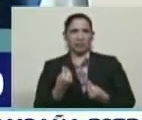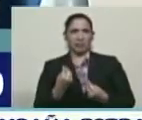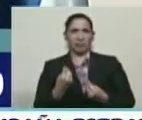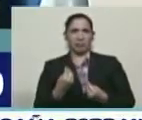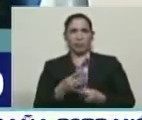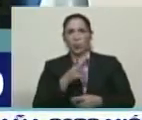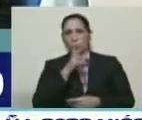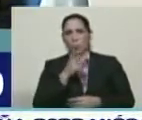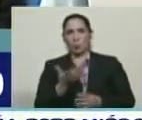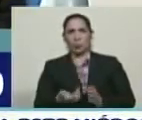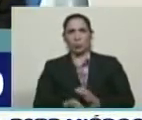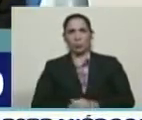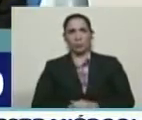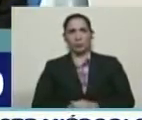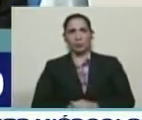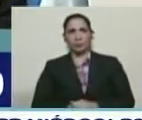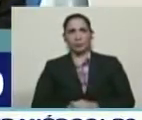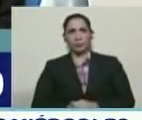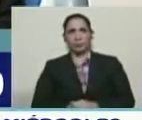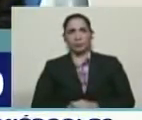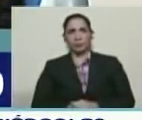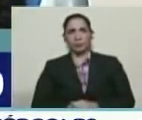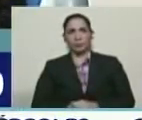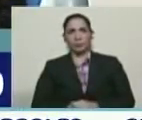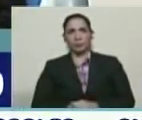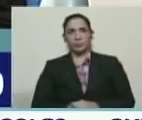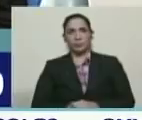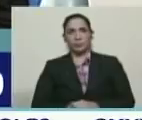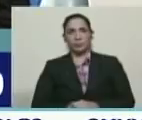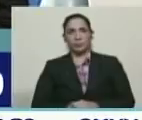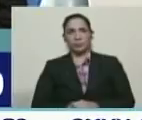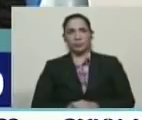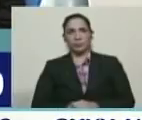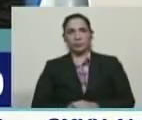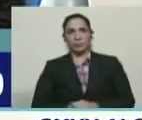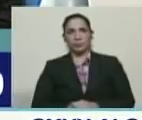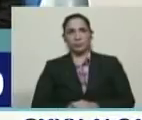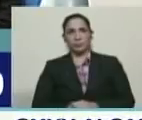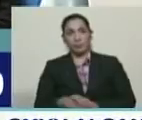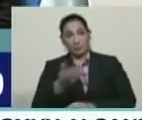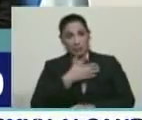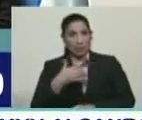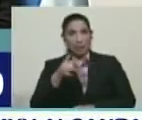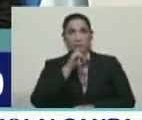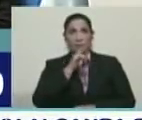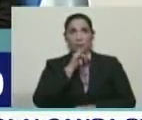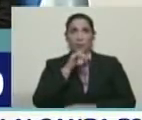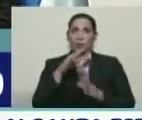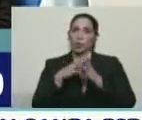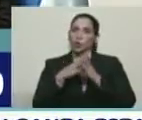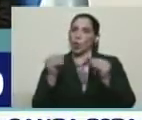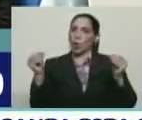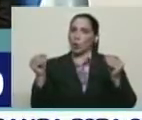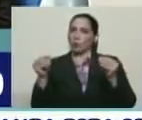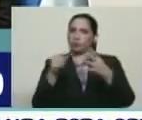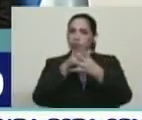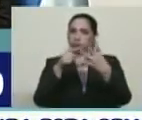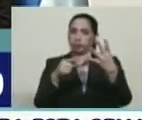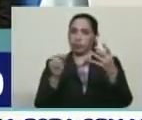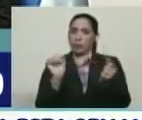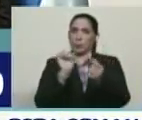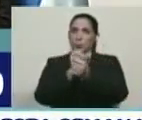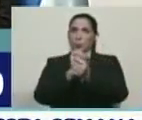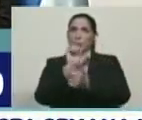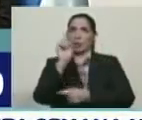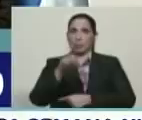auto colocan los apodos. Quiero destacar que todos estos están aprendidos.